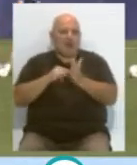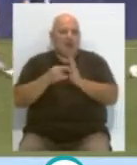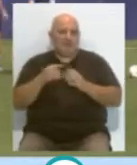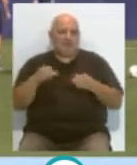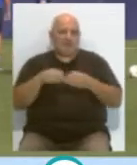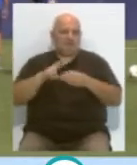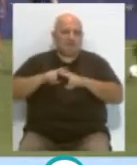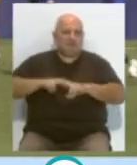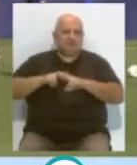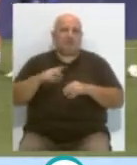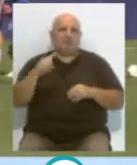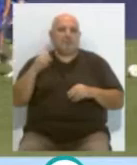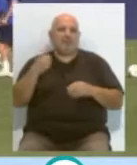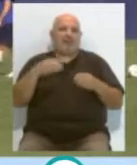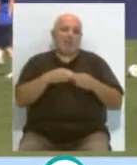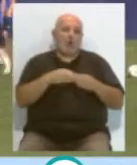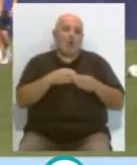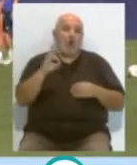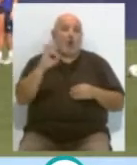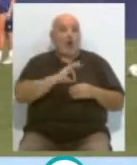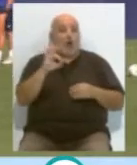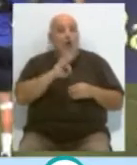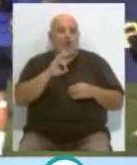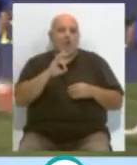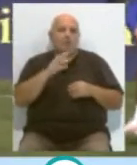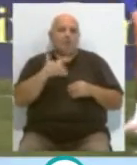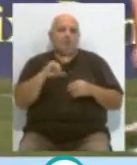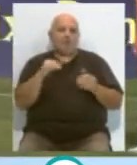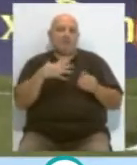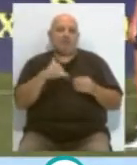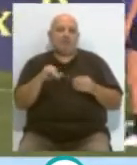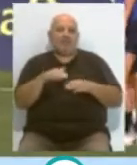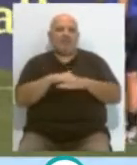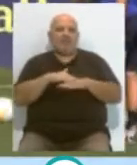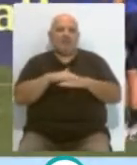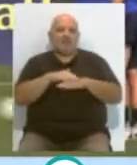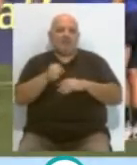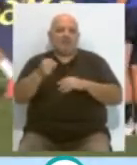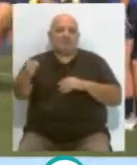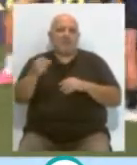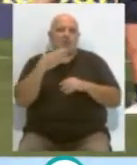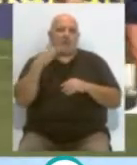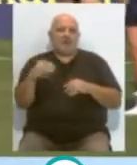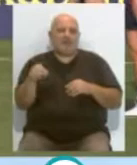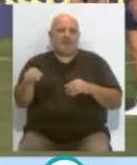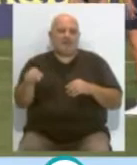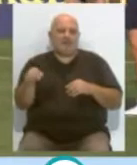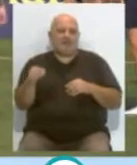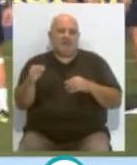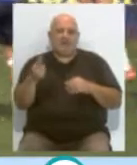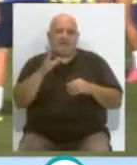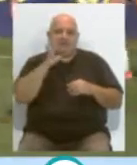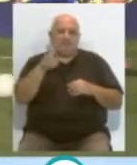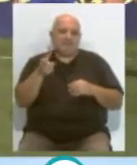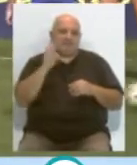de estar en la primera plantilla, o pues, se puede haber una posible cesión debido a su juventud y a su,